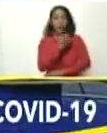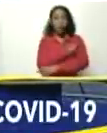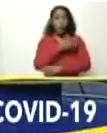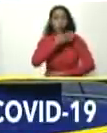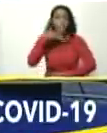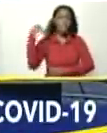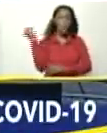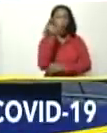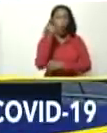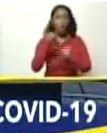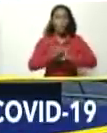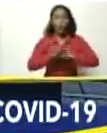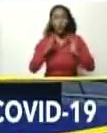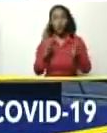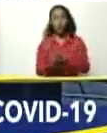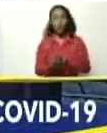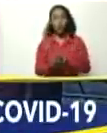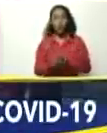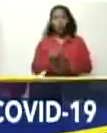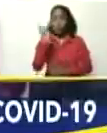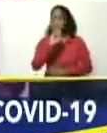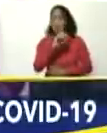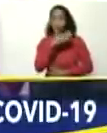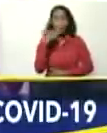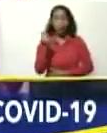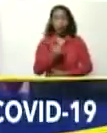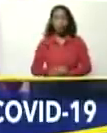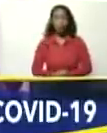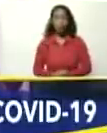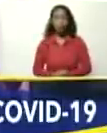mejores del mundo, si no es la mejor.